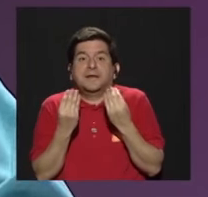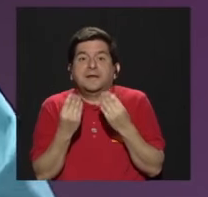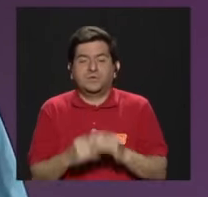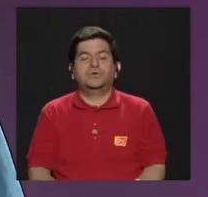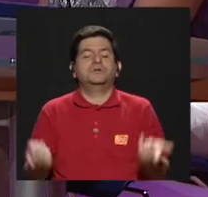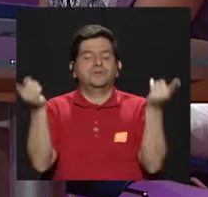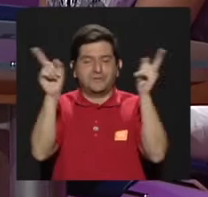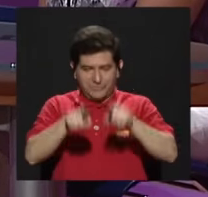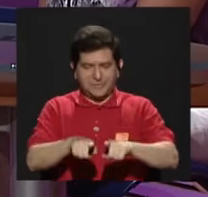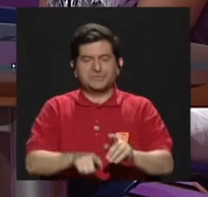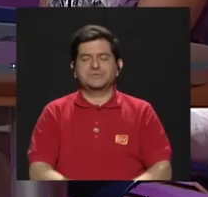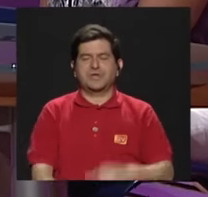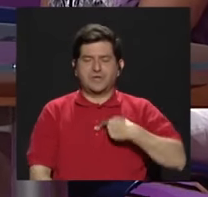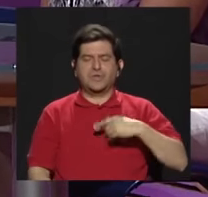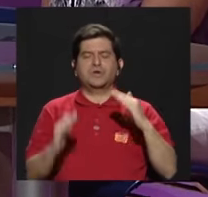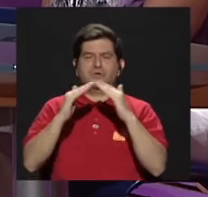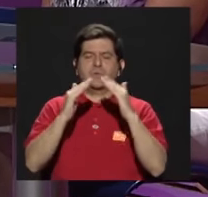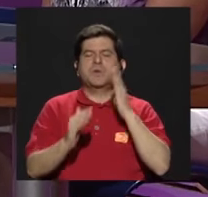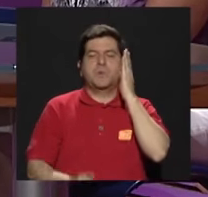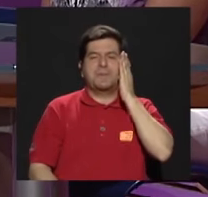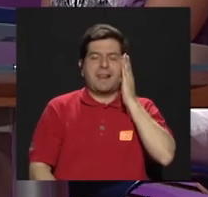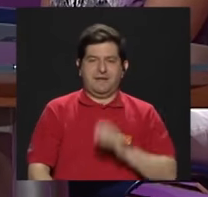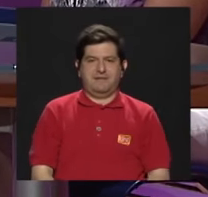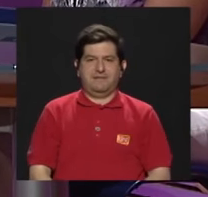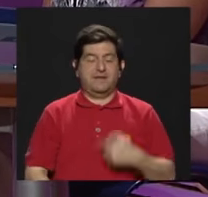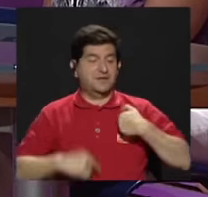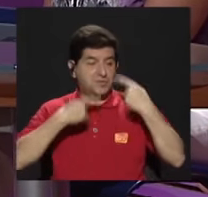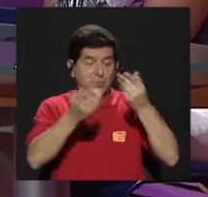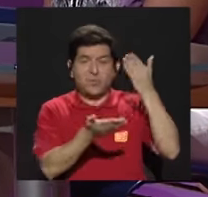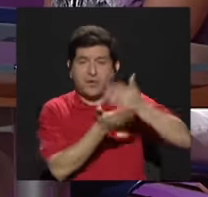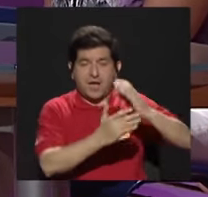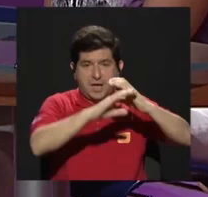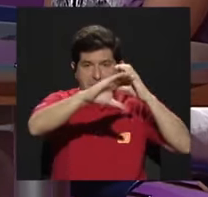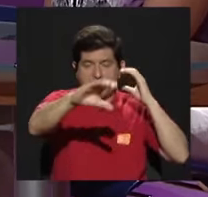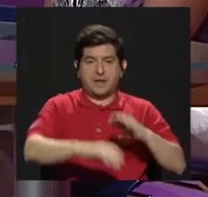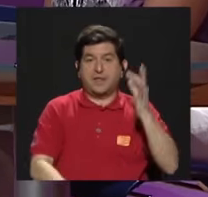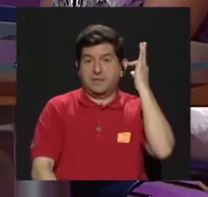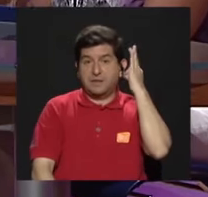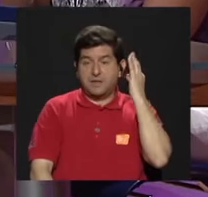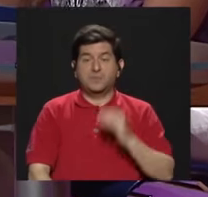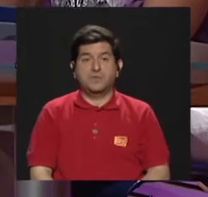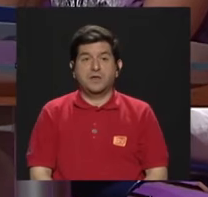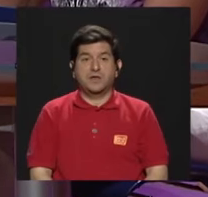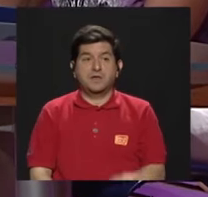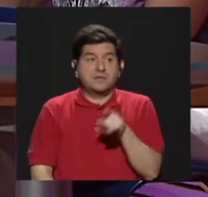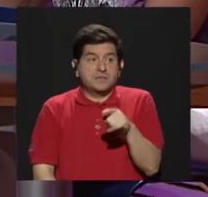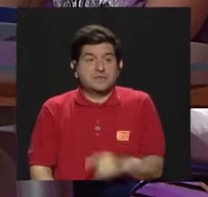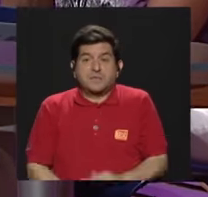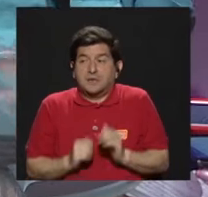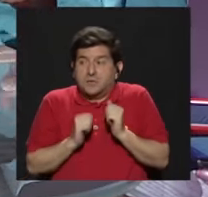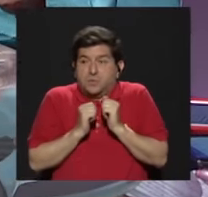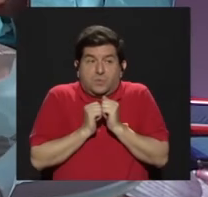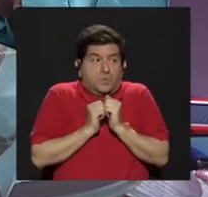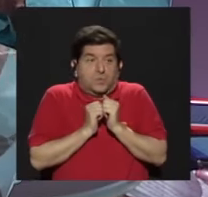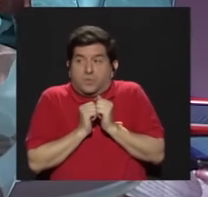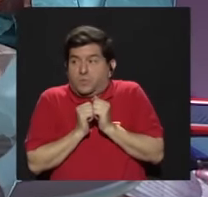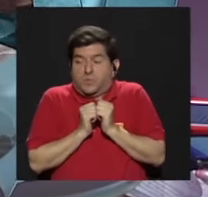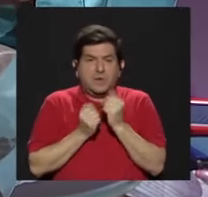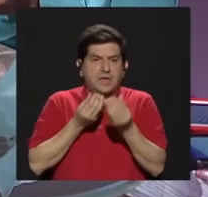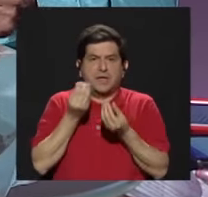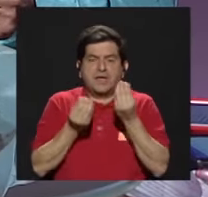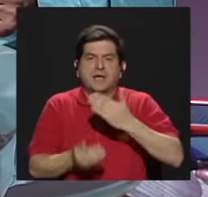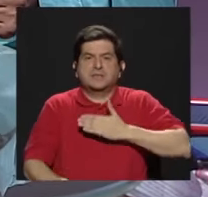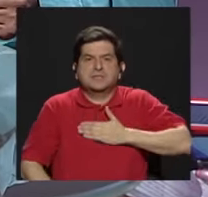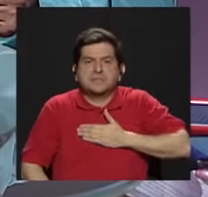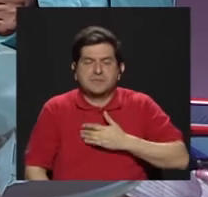lo que pasa. Yo, por ejemplo, vivo en Belén y cuando voy a las paradas de buses, las mujeres llegan, ¿no?, todas temerosas. ¿Qué me van a hacer? ¿Qué